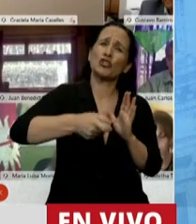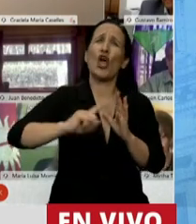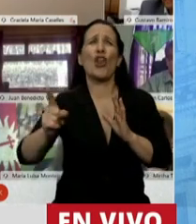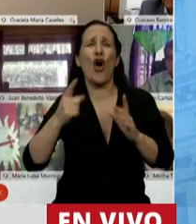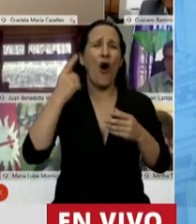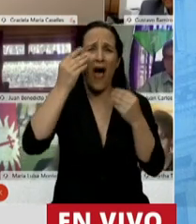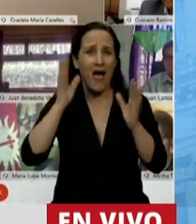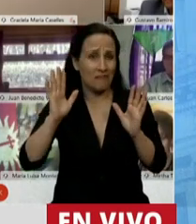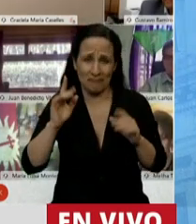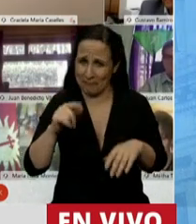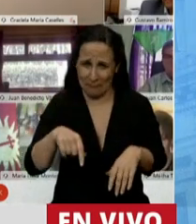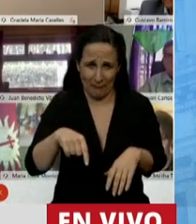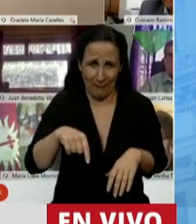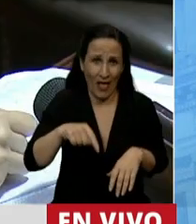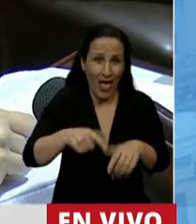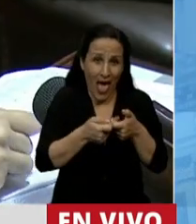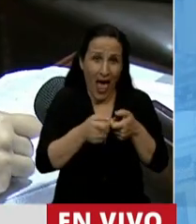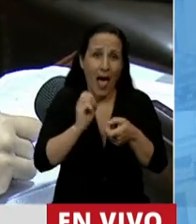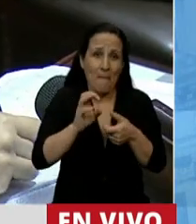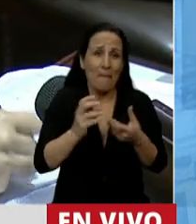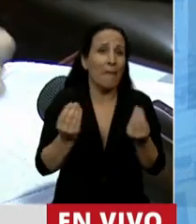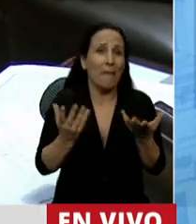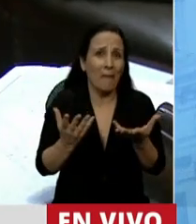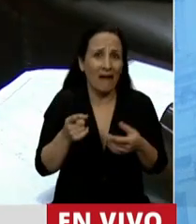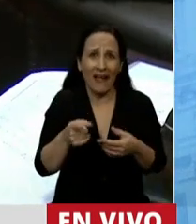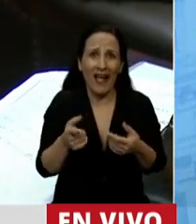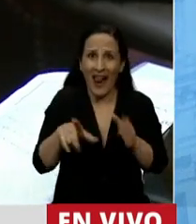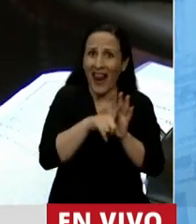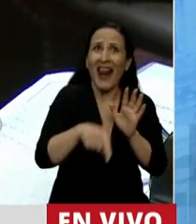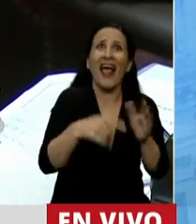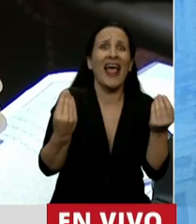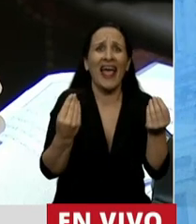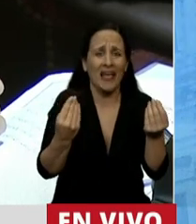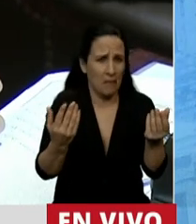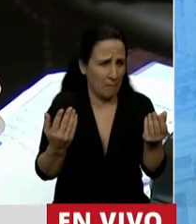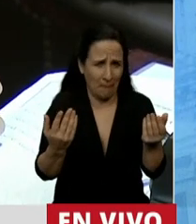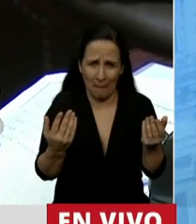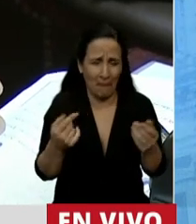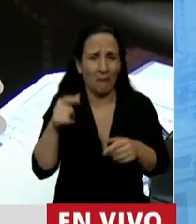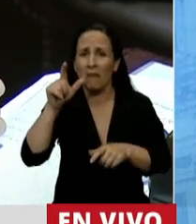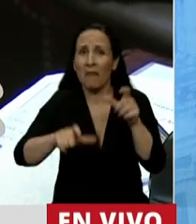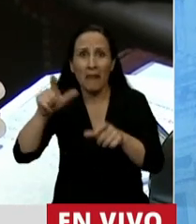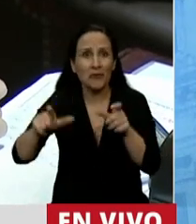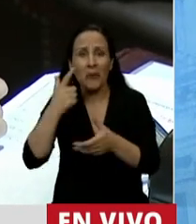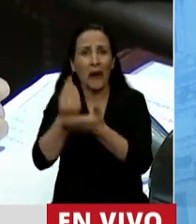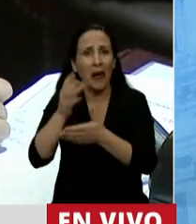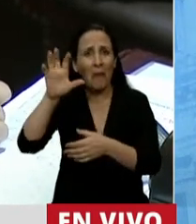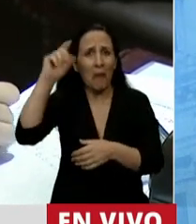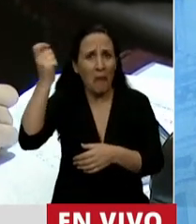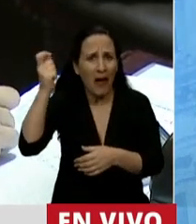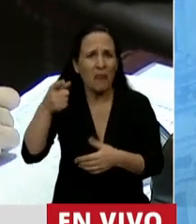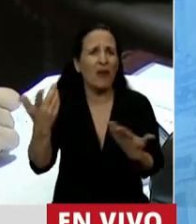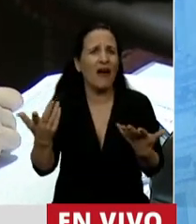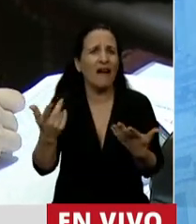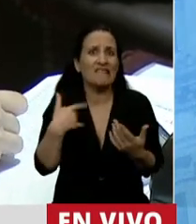Los pampeanos que me escriben no me están preguntando qué va a pasar con esta ley. Los pampeanos se están preguntando si van a poder ver a